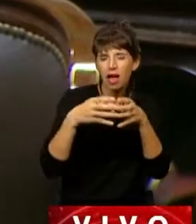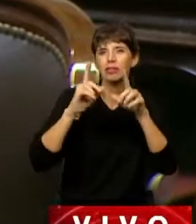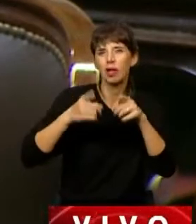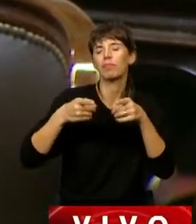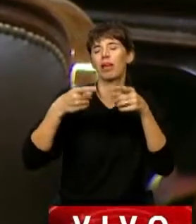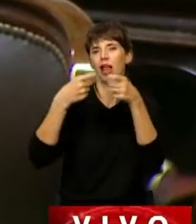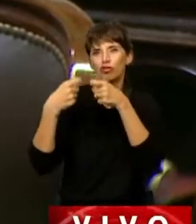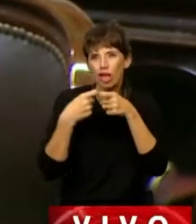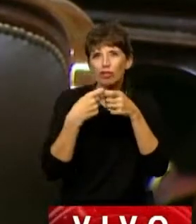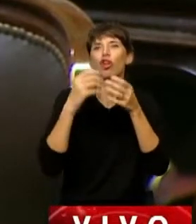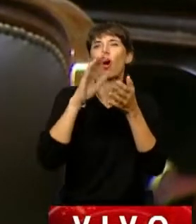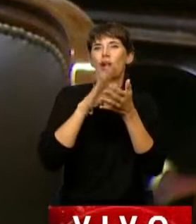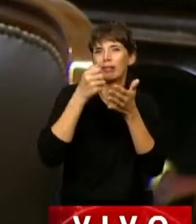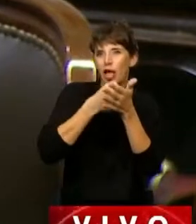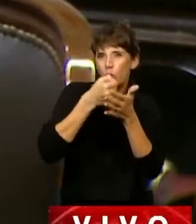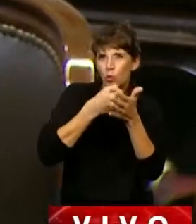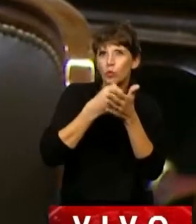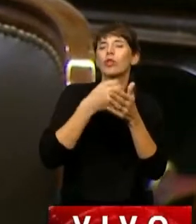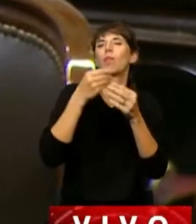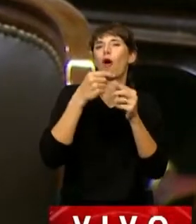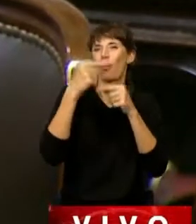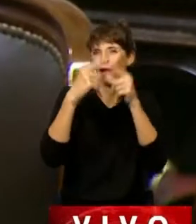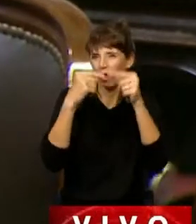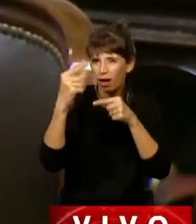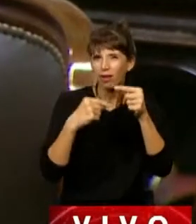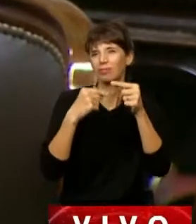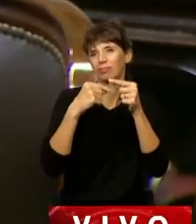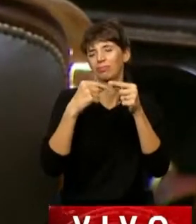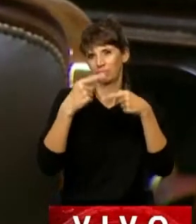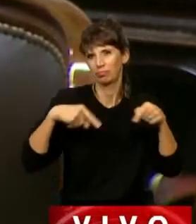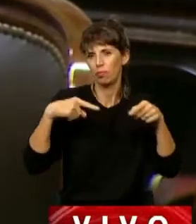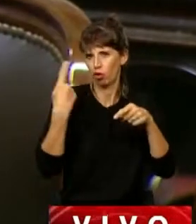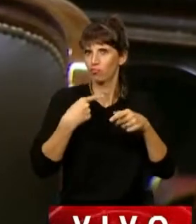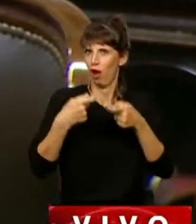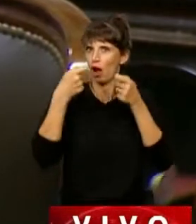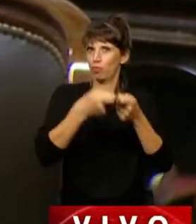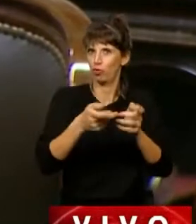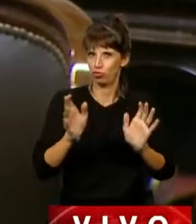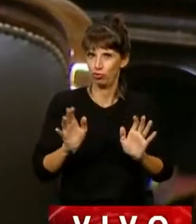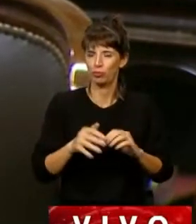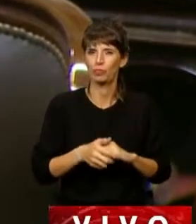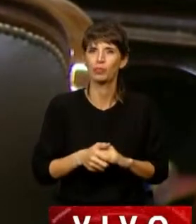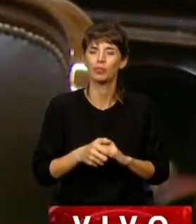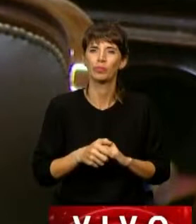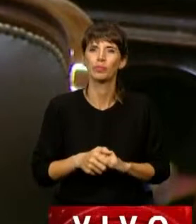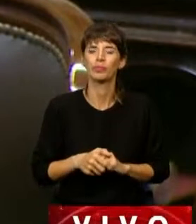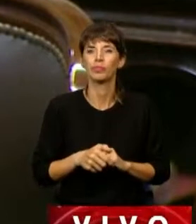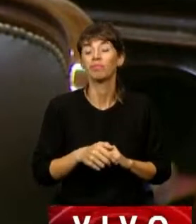canábico, y por eso apoyamos. Sí queremos vertir